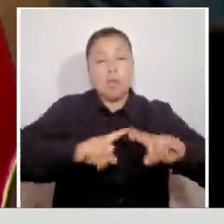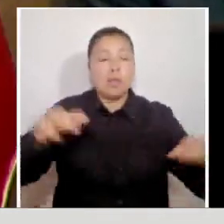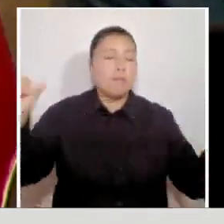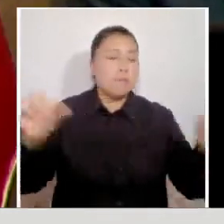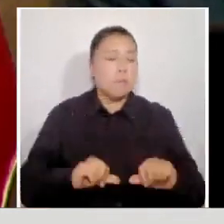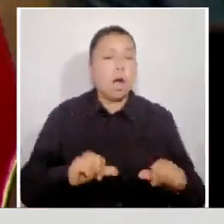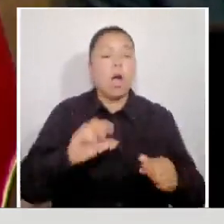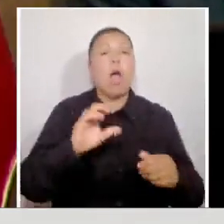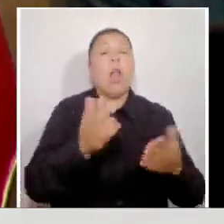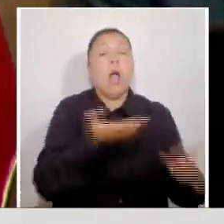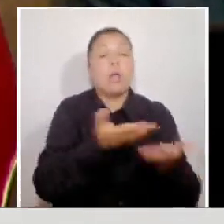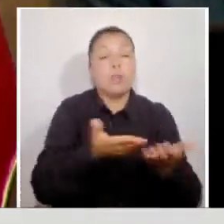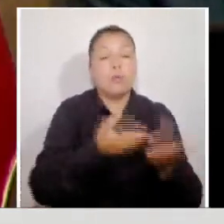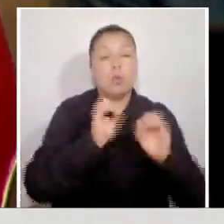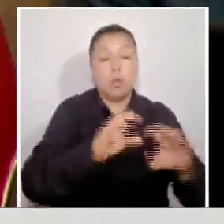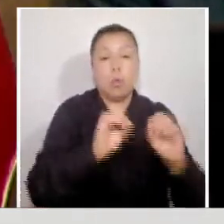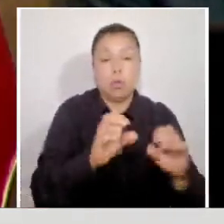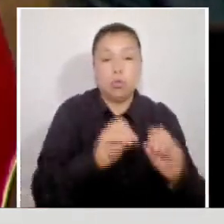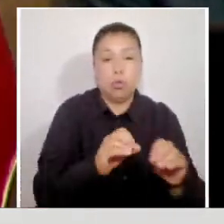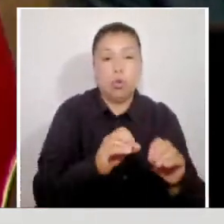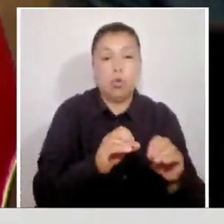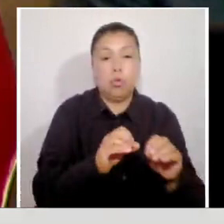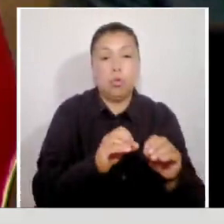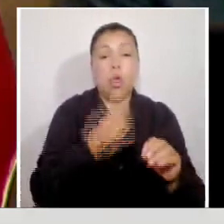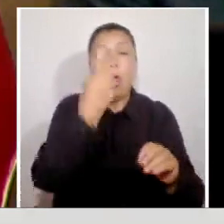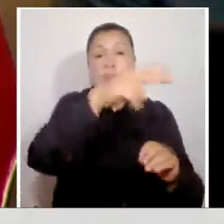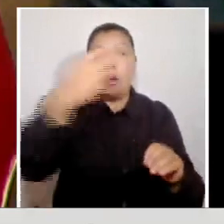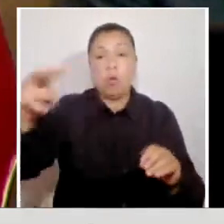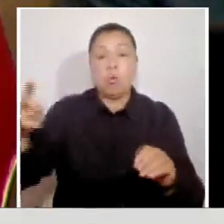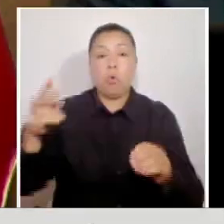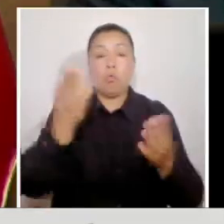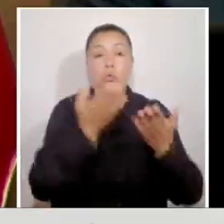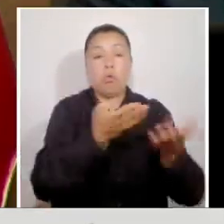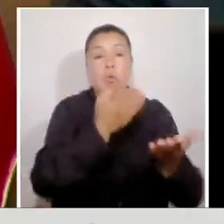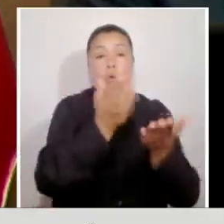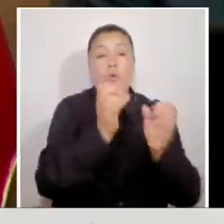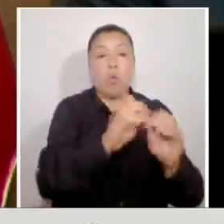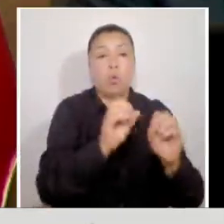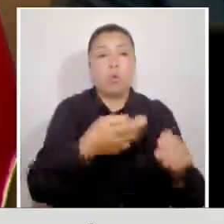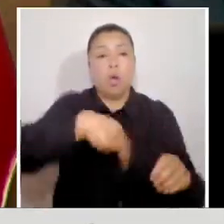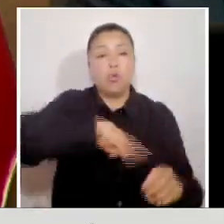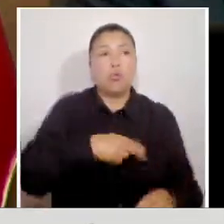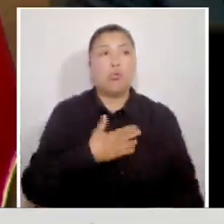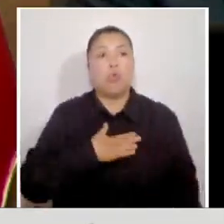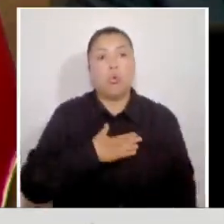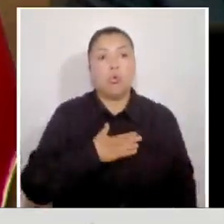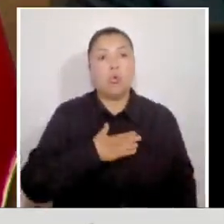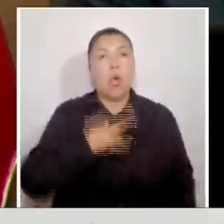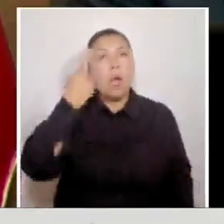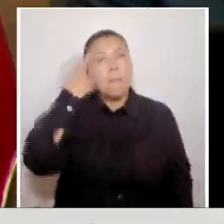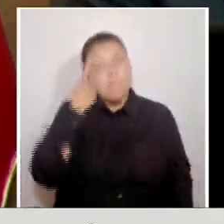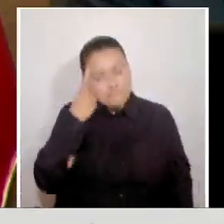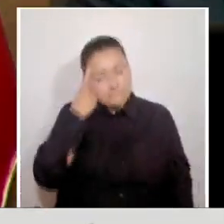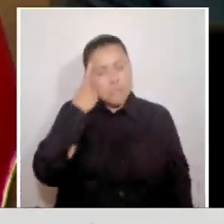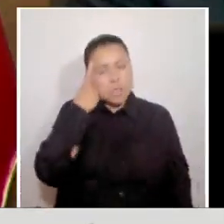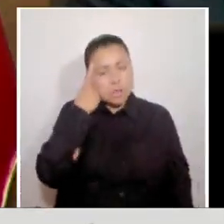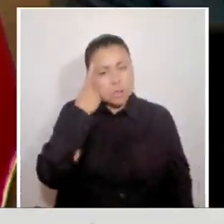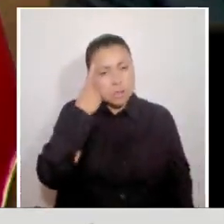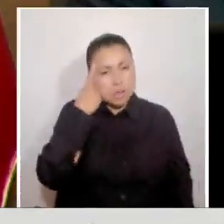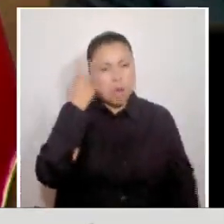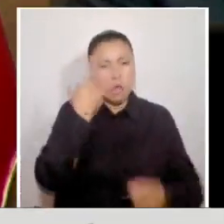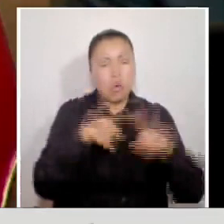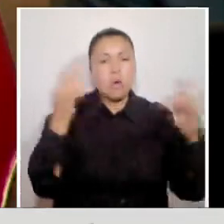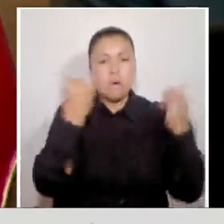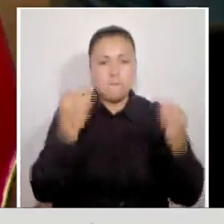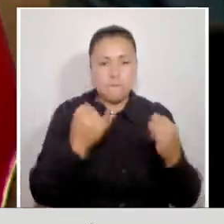de educación de sus propios servicios de Educación entonces lo que a nosotros nos queda es empezar a pensar de otra manera